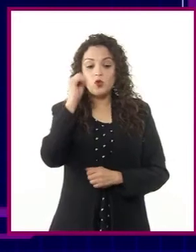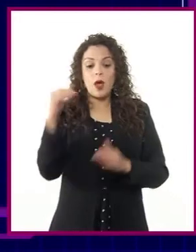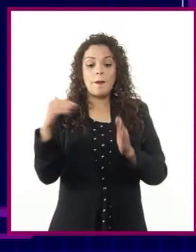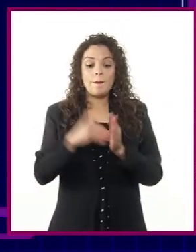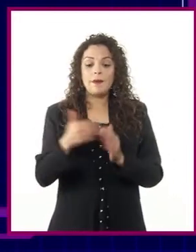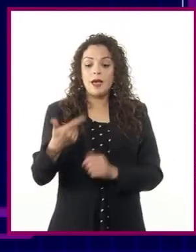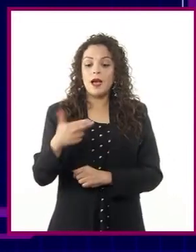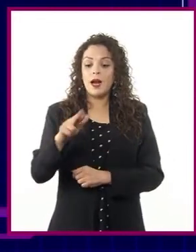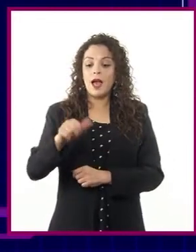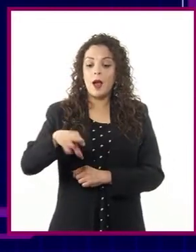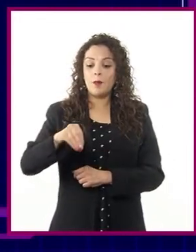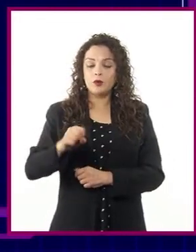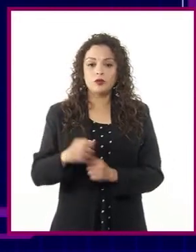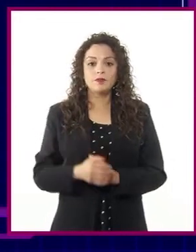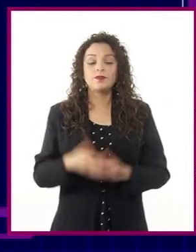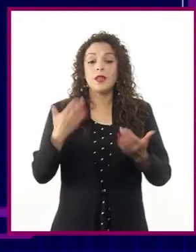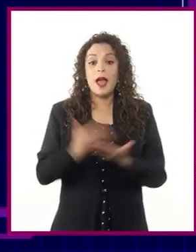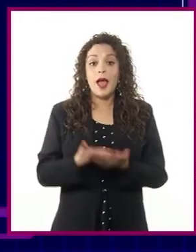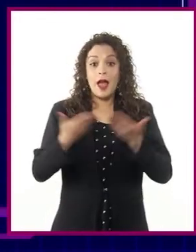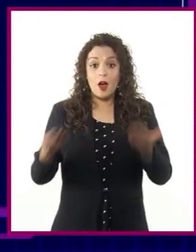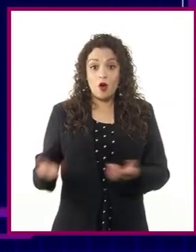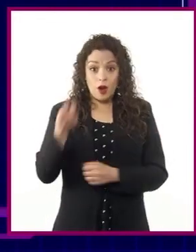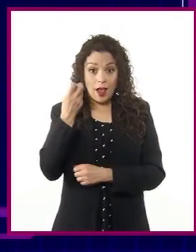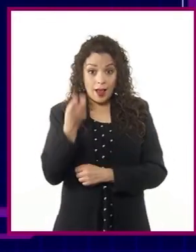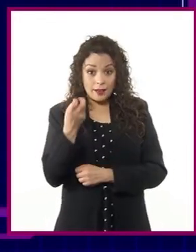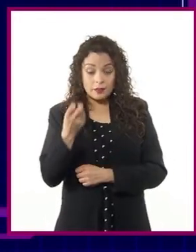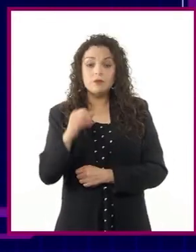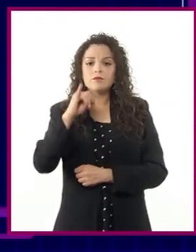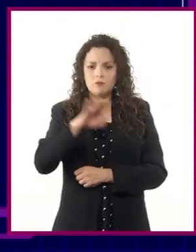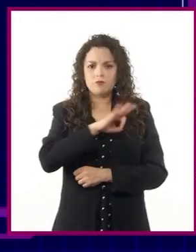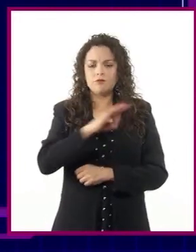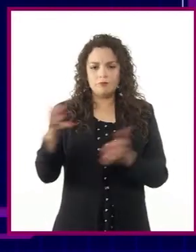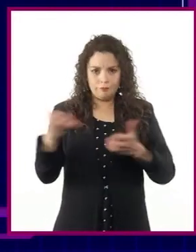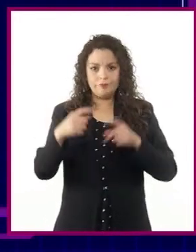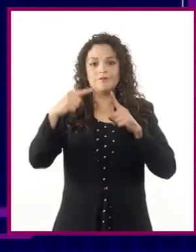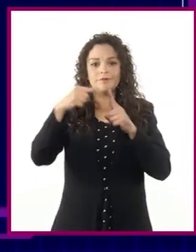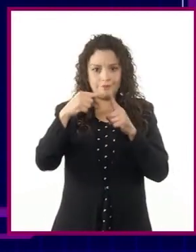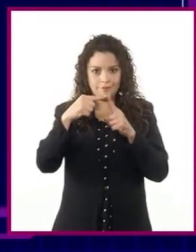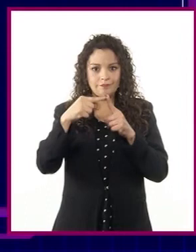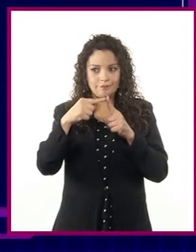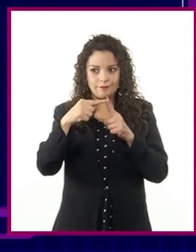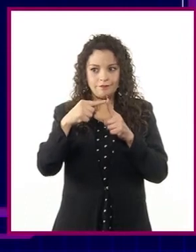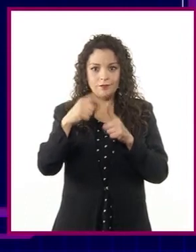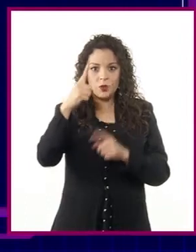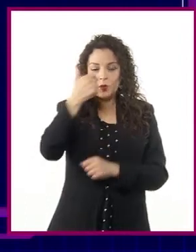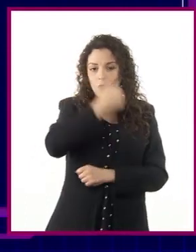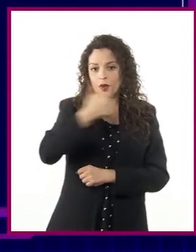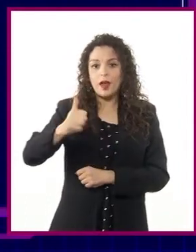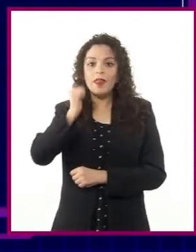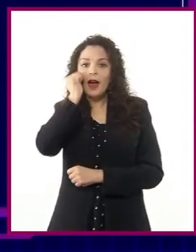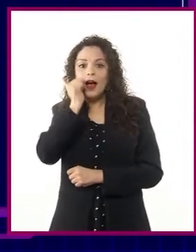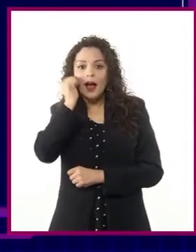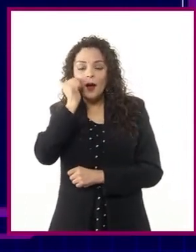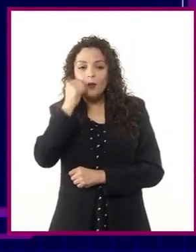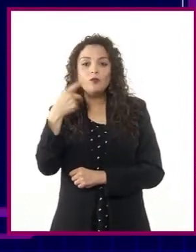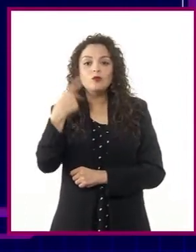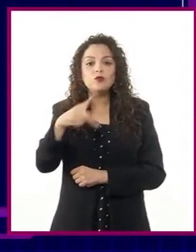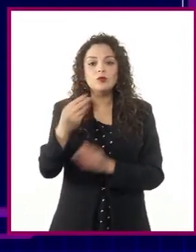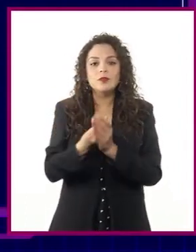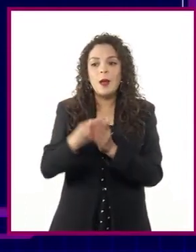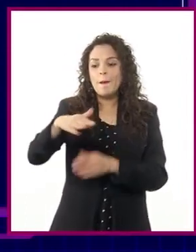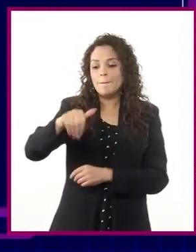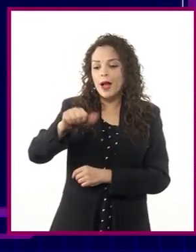gramos. Ahora, esta cantidad sí podemos dividirla entre la masa de cada jabón y así saber